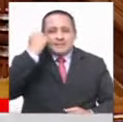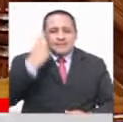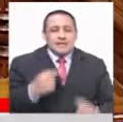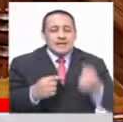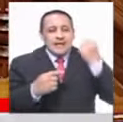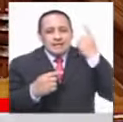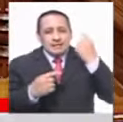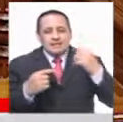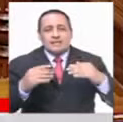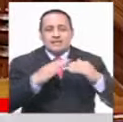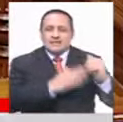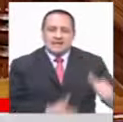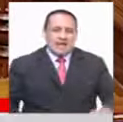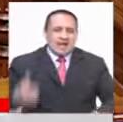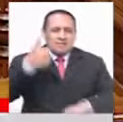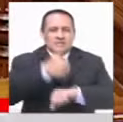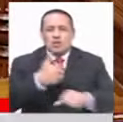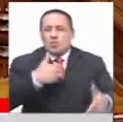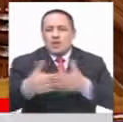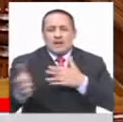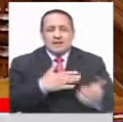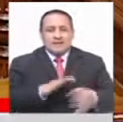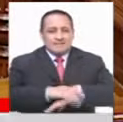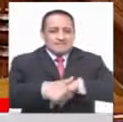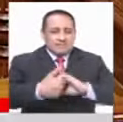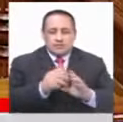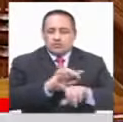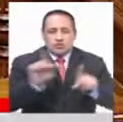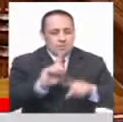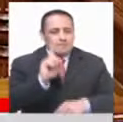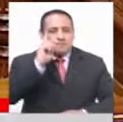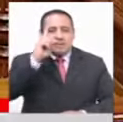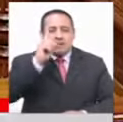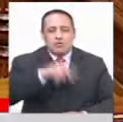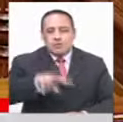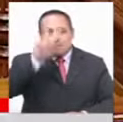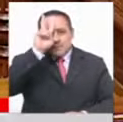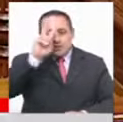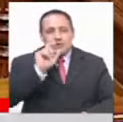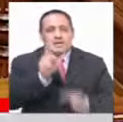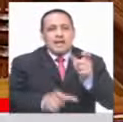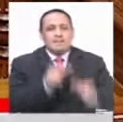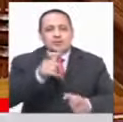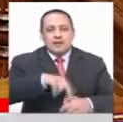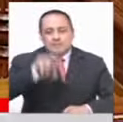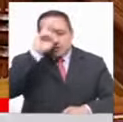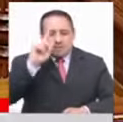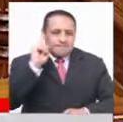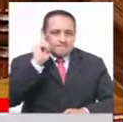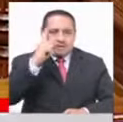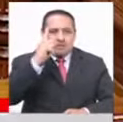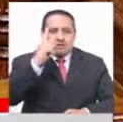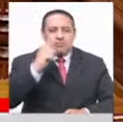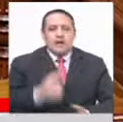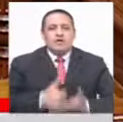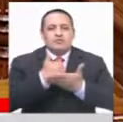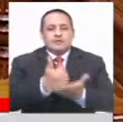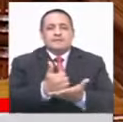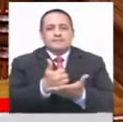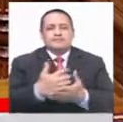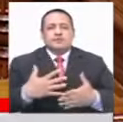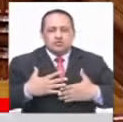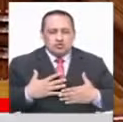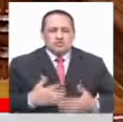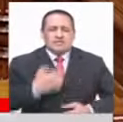y poner por encima de cualquier interés el del Perú y de los peruanos. He trabajado